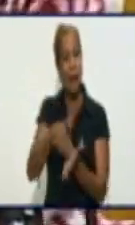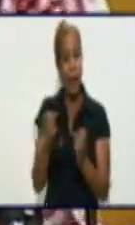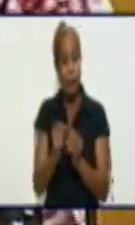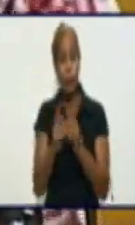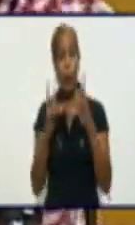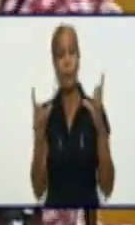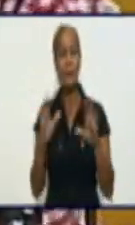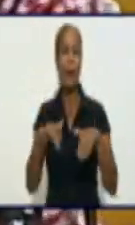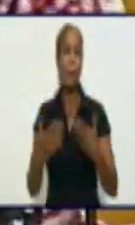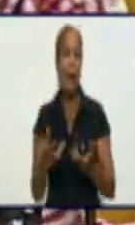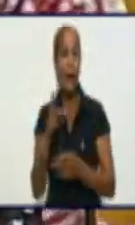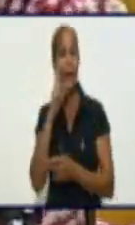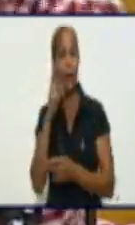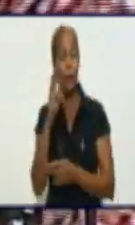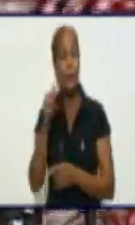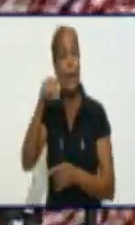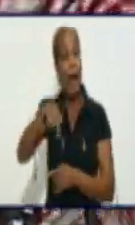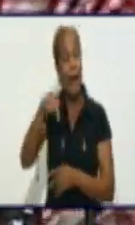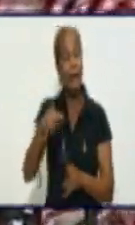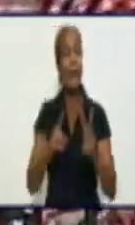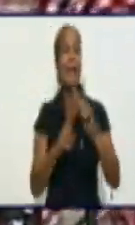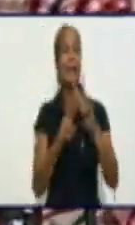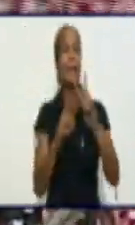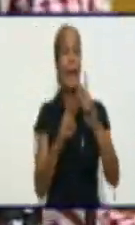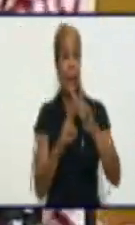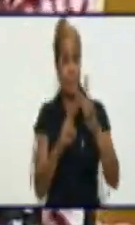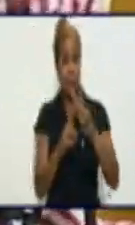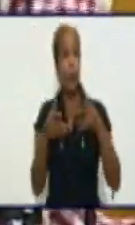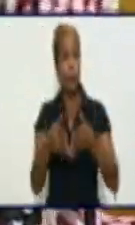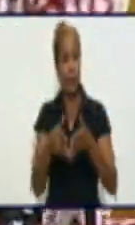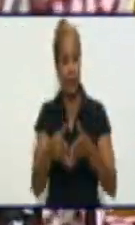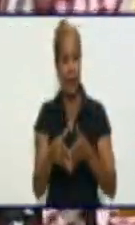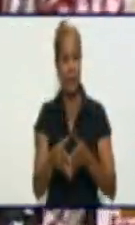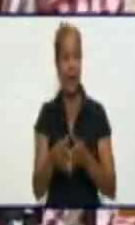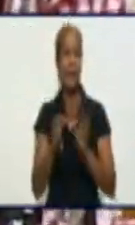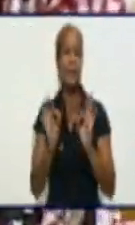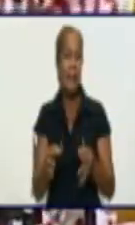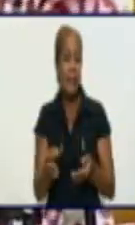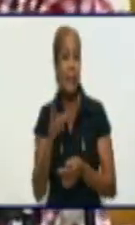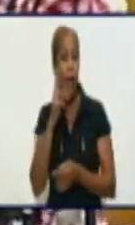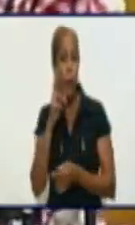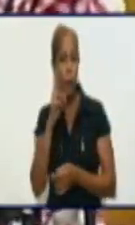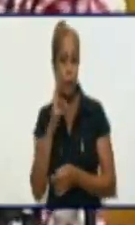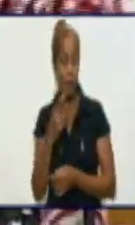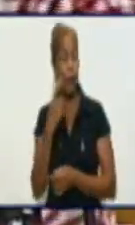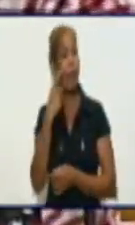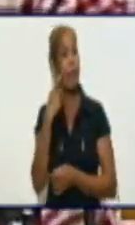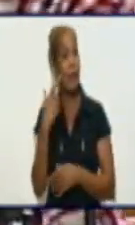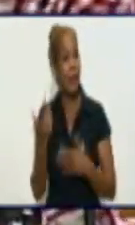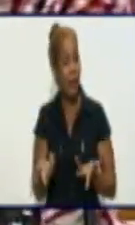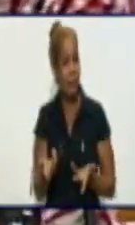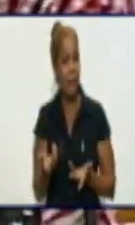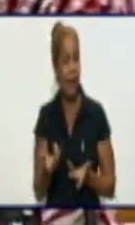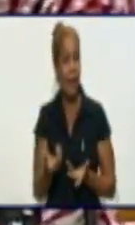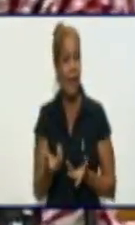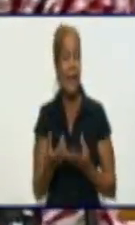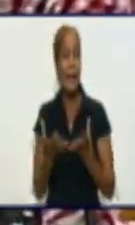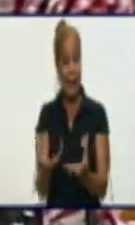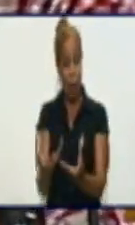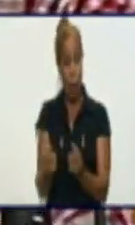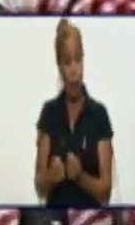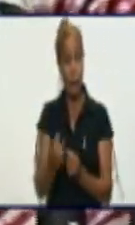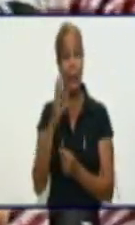para reconocer a este telecentro. Ajá. Y lo vamos a estar reconociendo. Fíjese que recoge el reconocimiento del